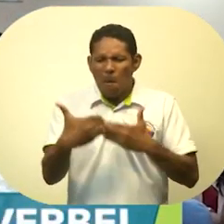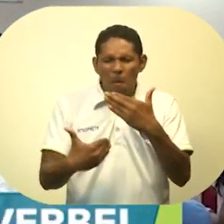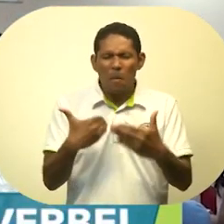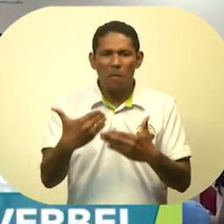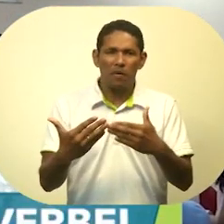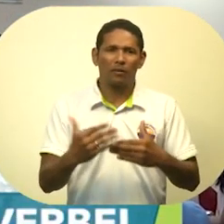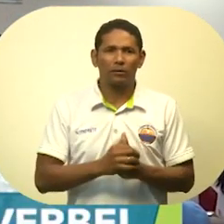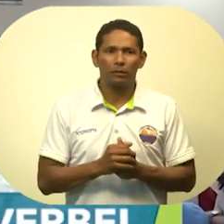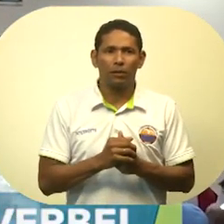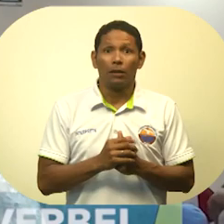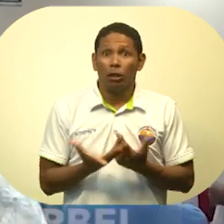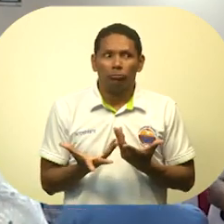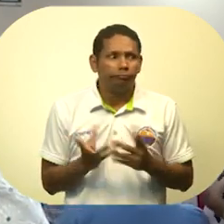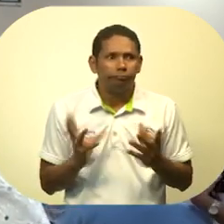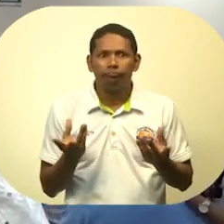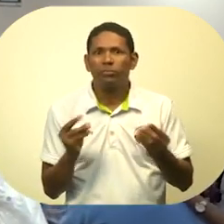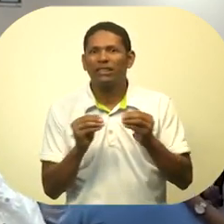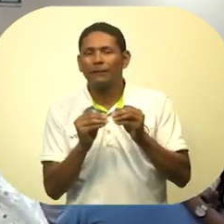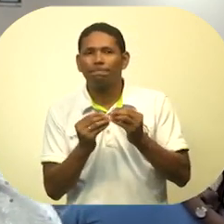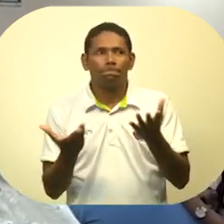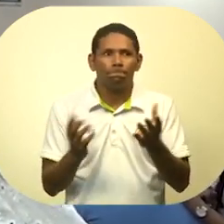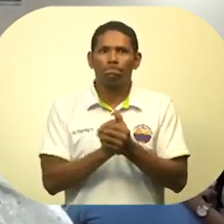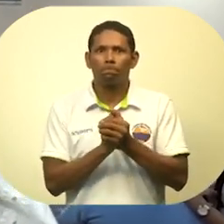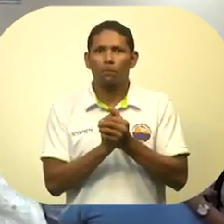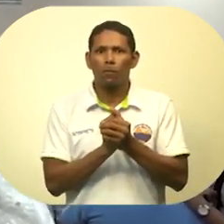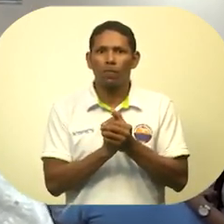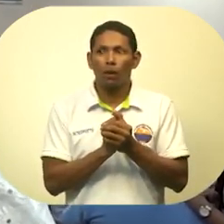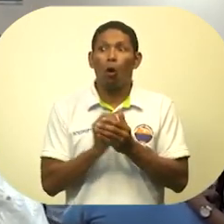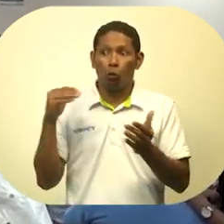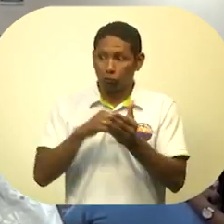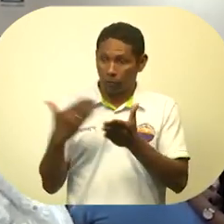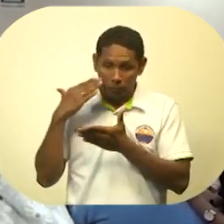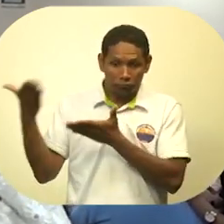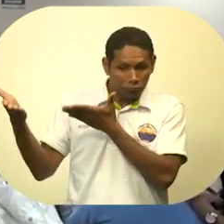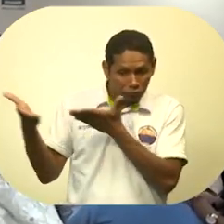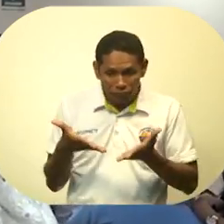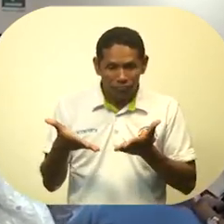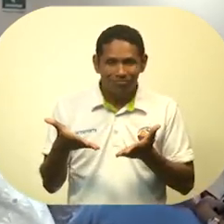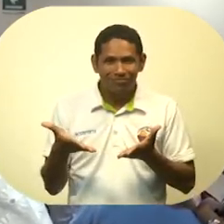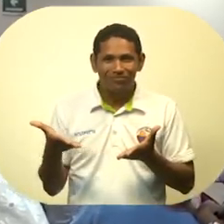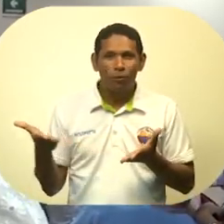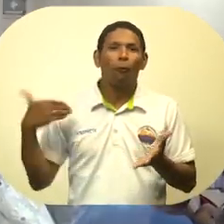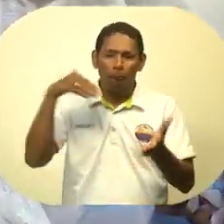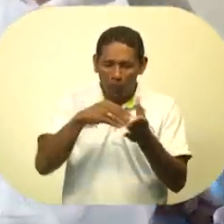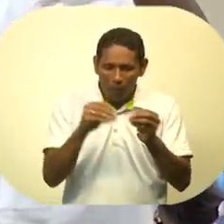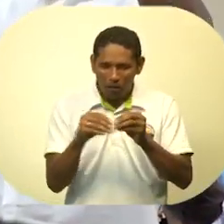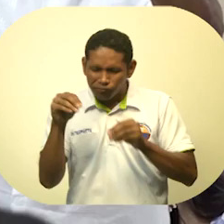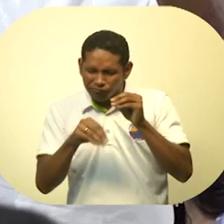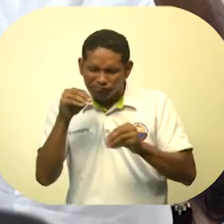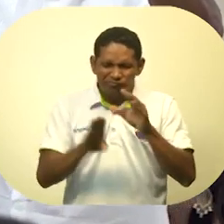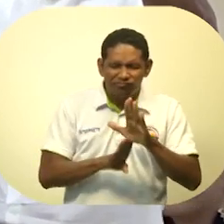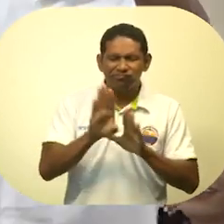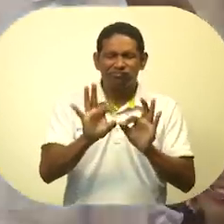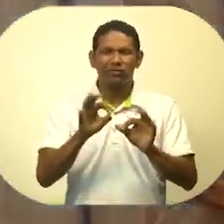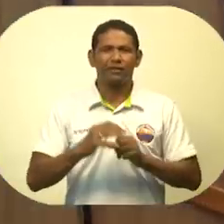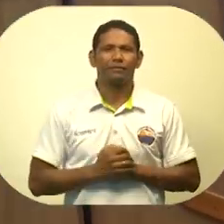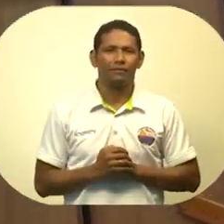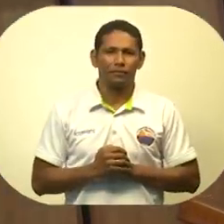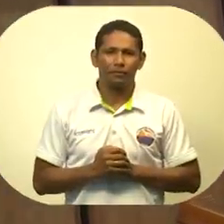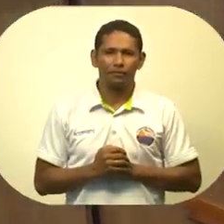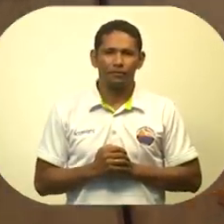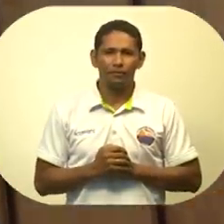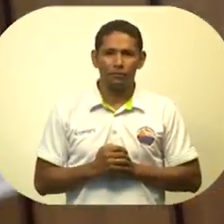en que iniciaron a estudiar, que pues vuelvan acá y que nosotros tengamos la oportunidad de seguir construyendo